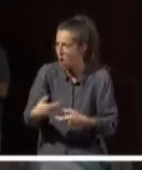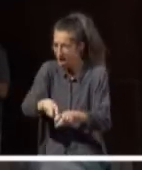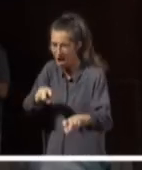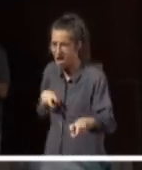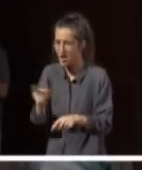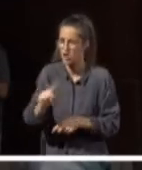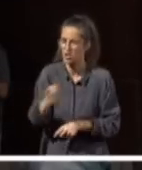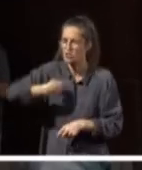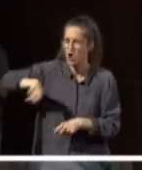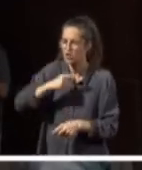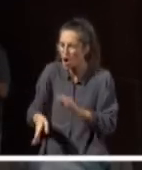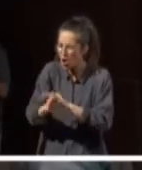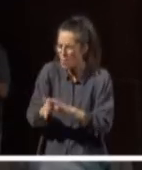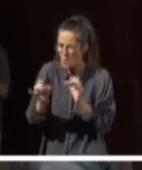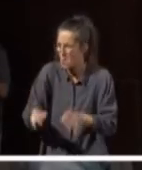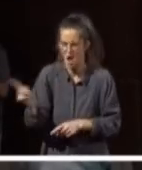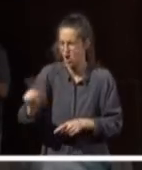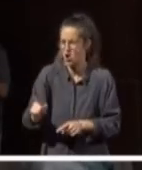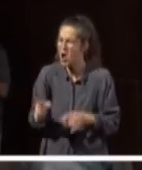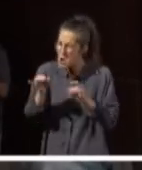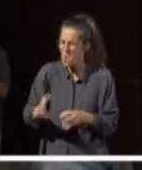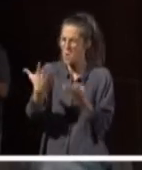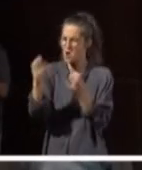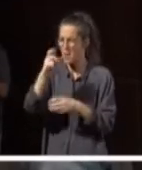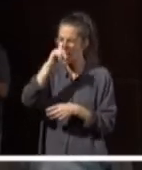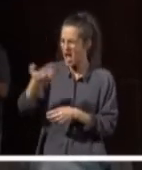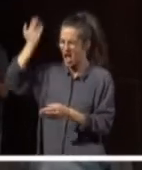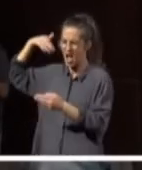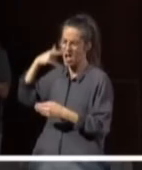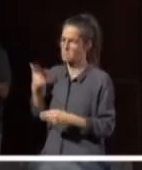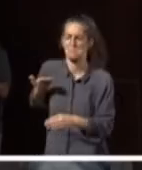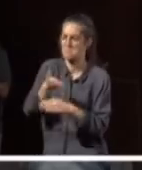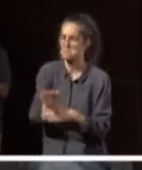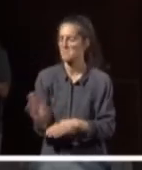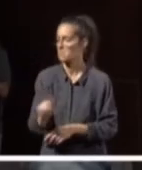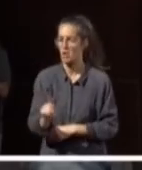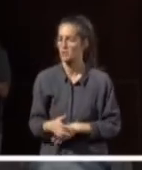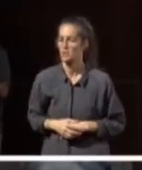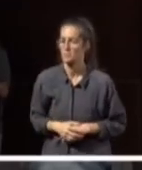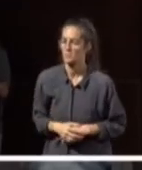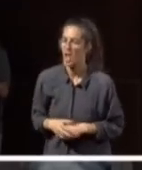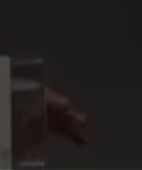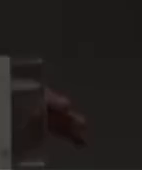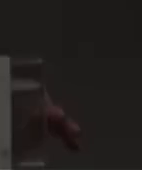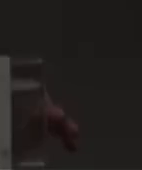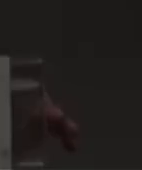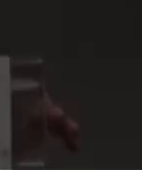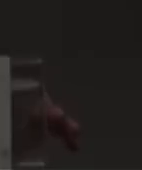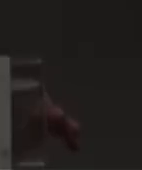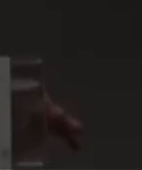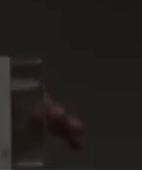no vamos a volver a los años 90 por mucho que se empeñen en colocarnos ahí no hay marcha atrás